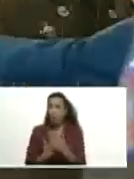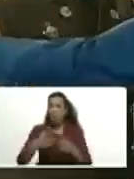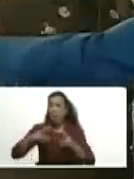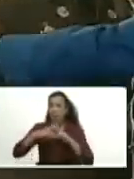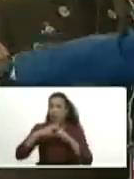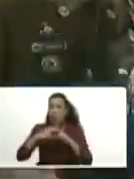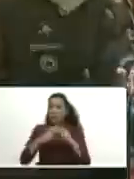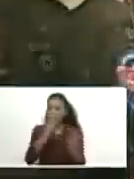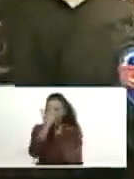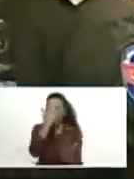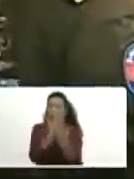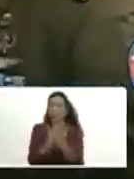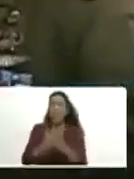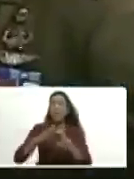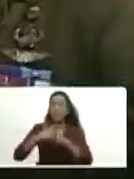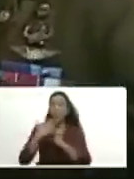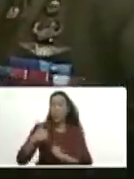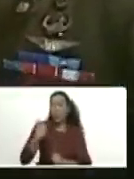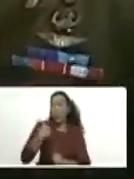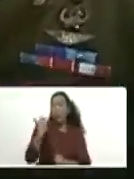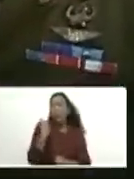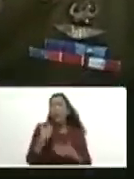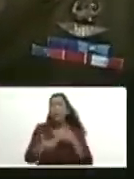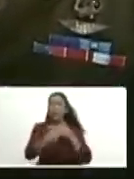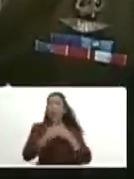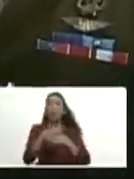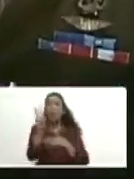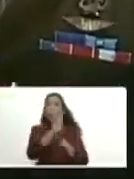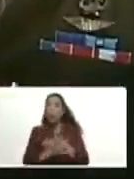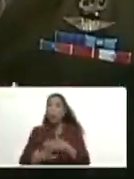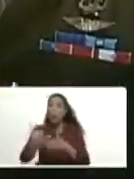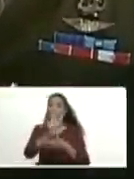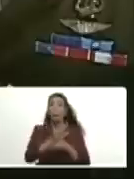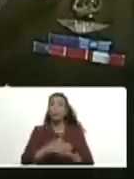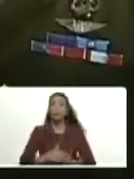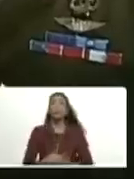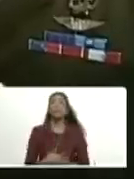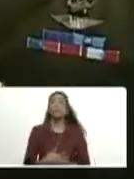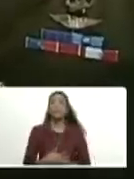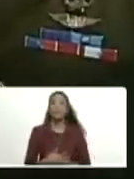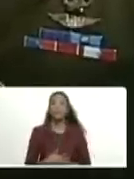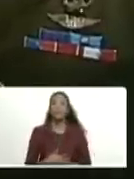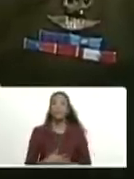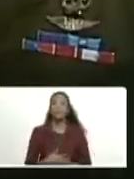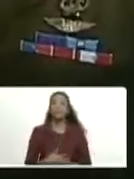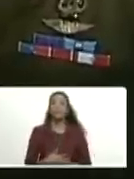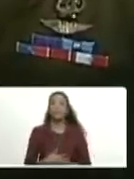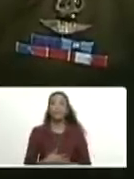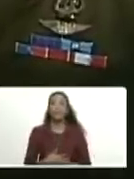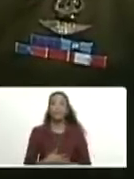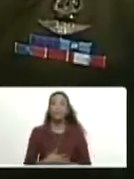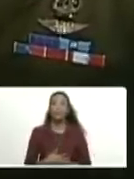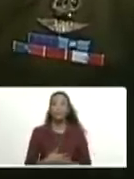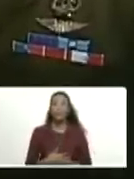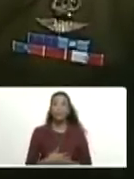y los acontecimientos que se presenten y acciones que atenten contra la estabilidad de la nación.